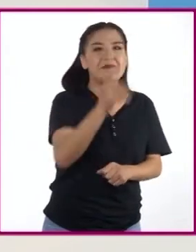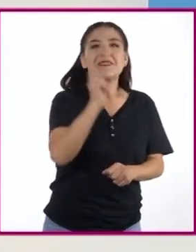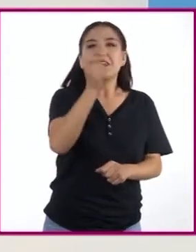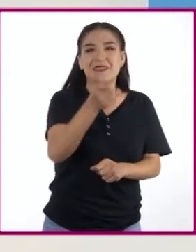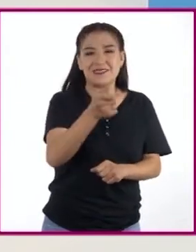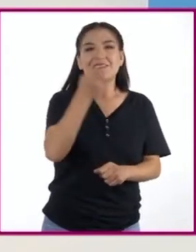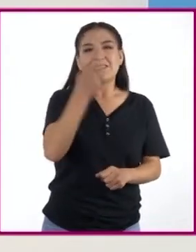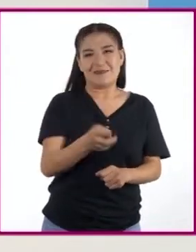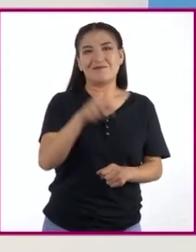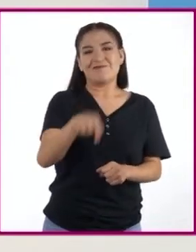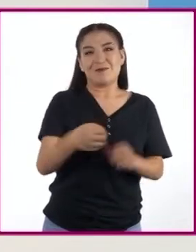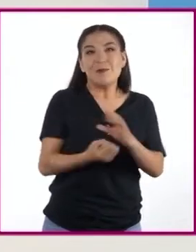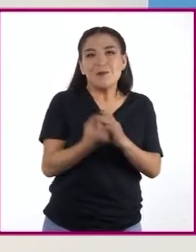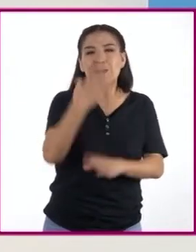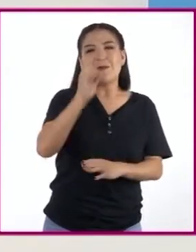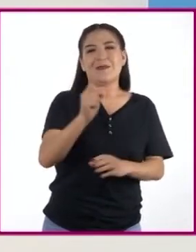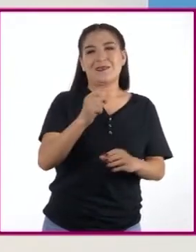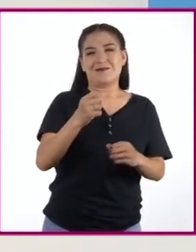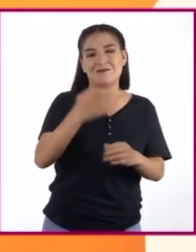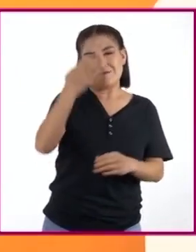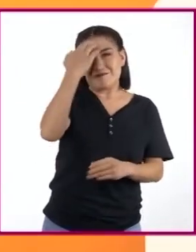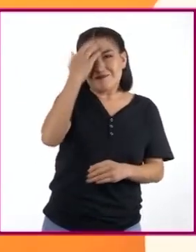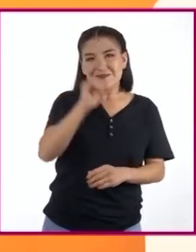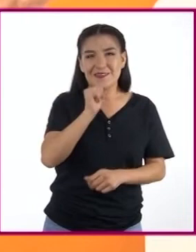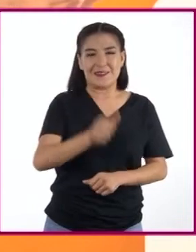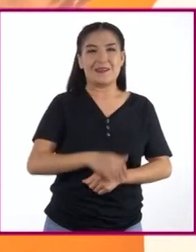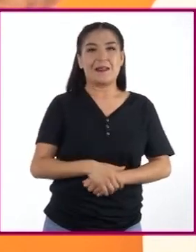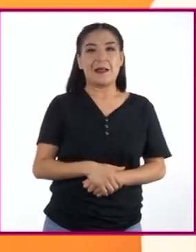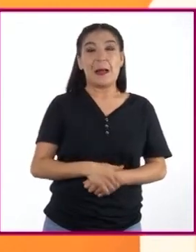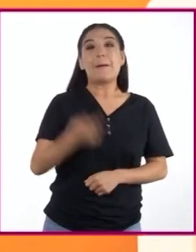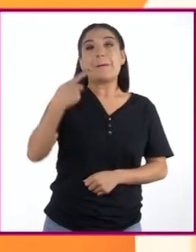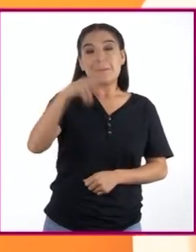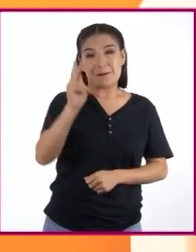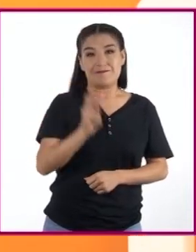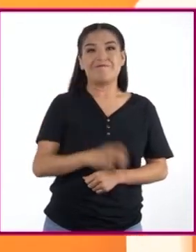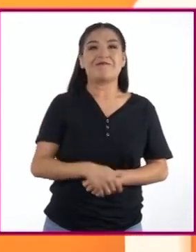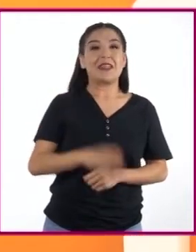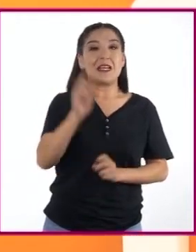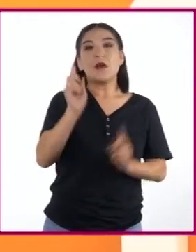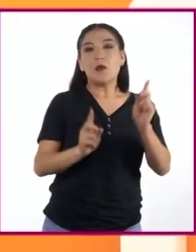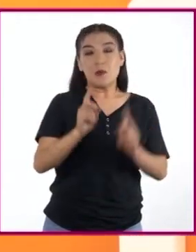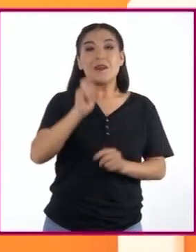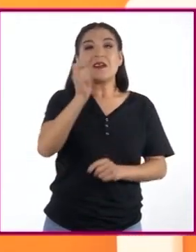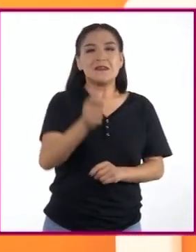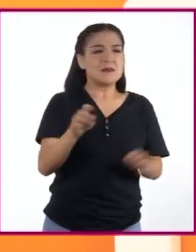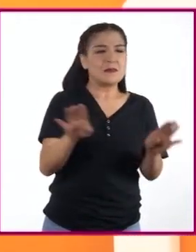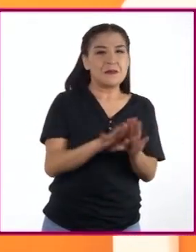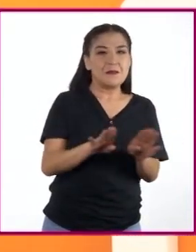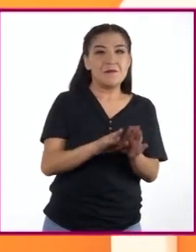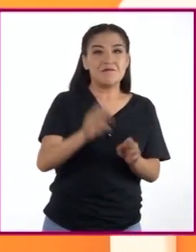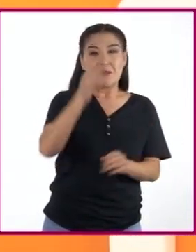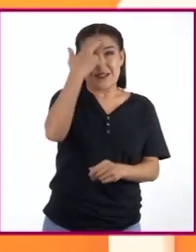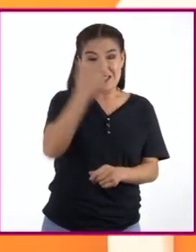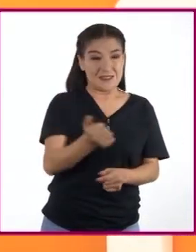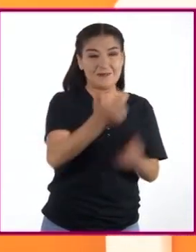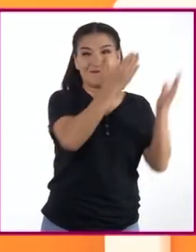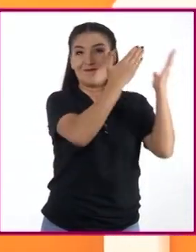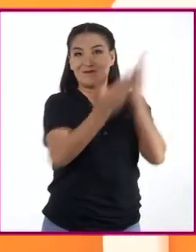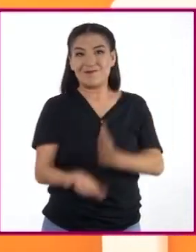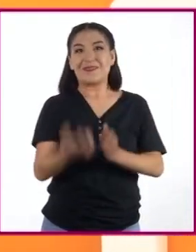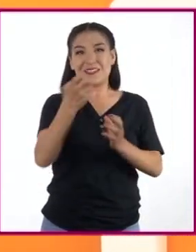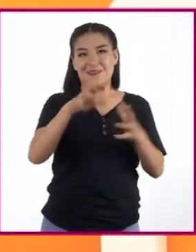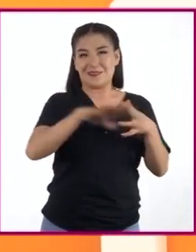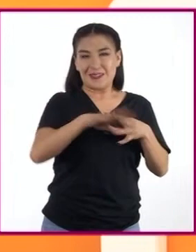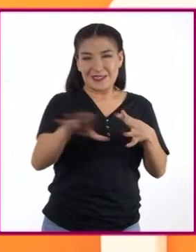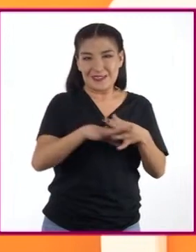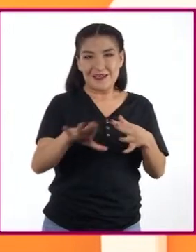en estas tierras desconocidas. Pero sin duda, y a pesar de la razón de su llegada, todos y cada uno